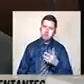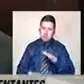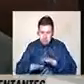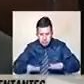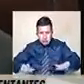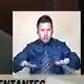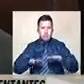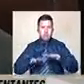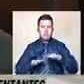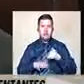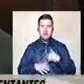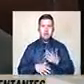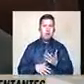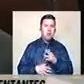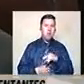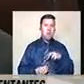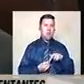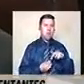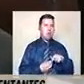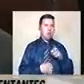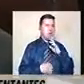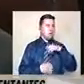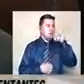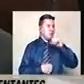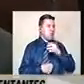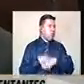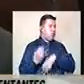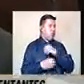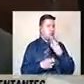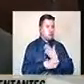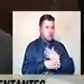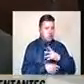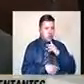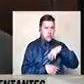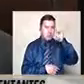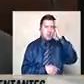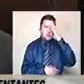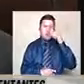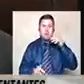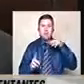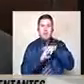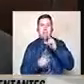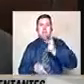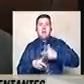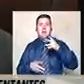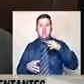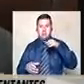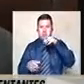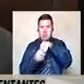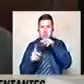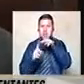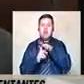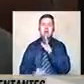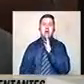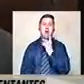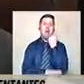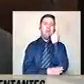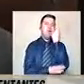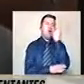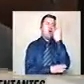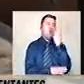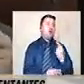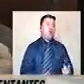para el populismo nadie gana con esta situación además de la peligrosa amenaza de quienes hacen política con